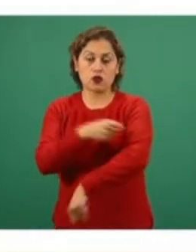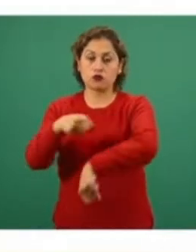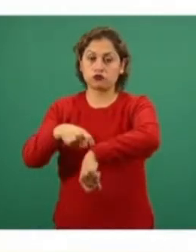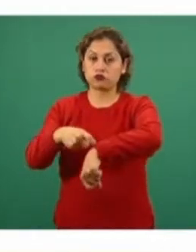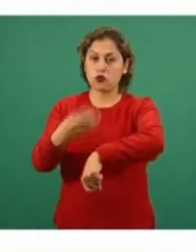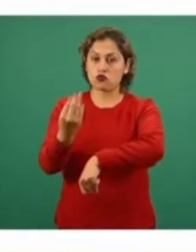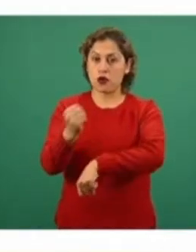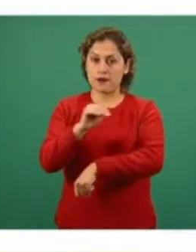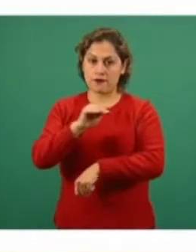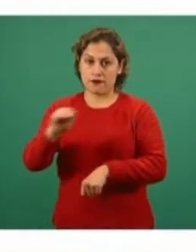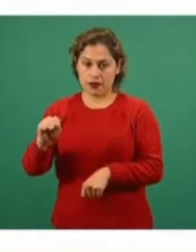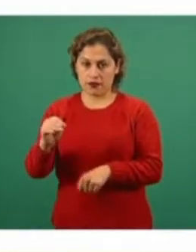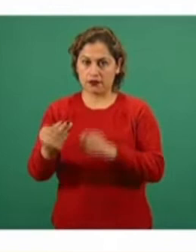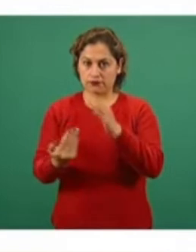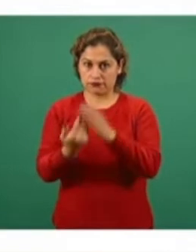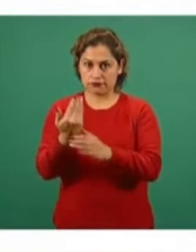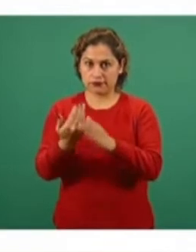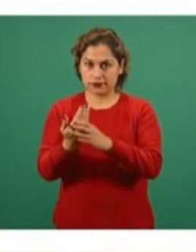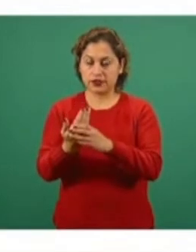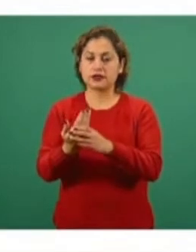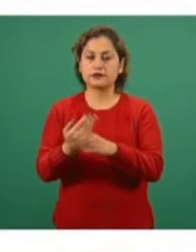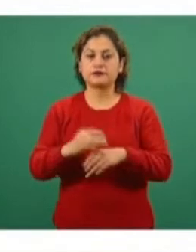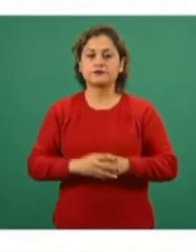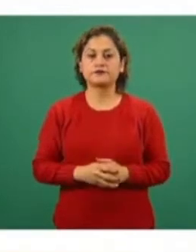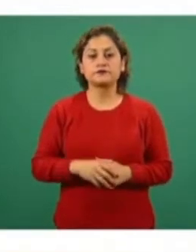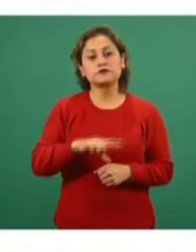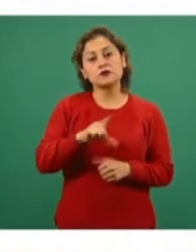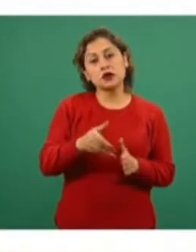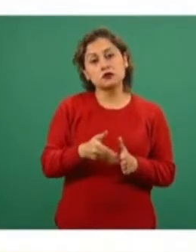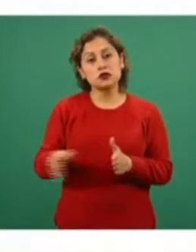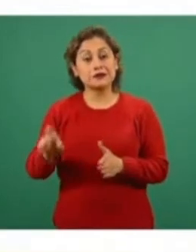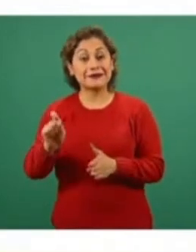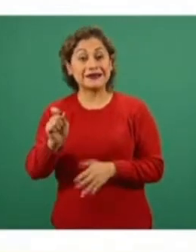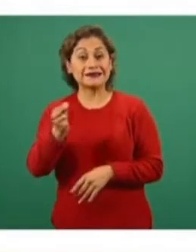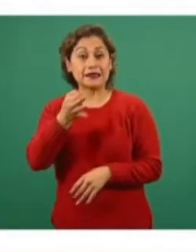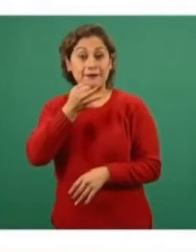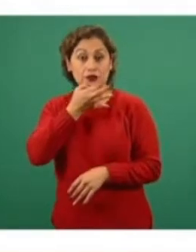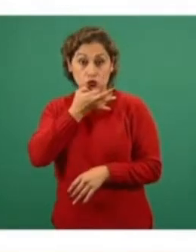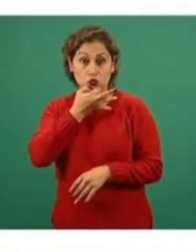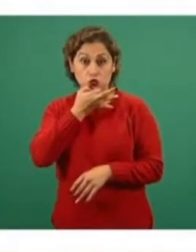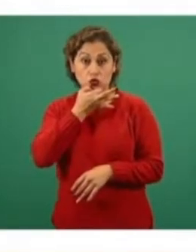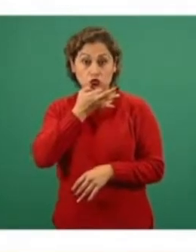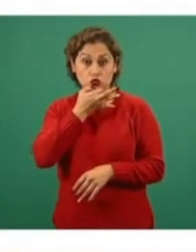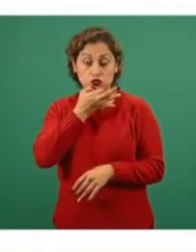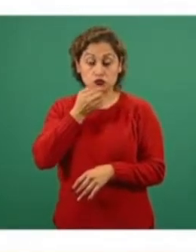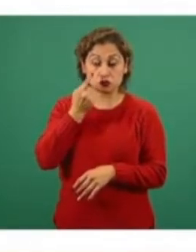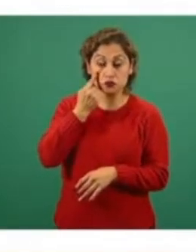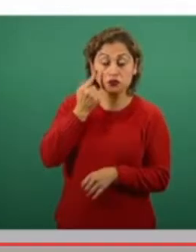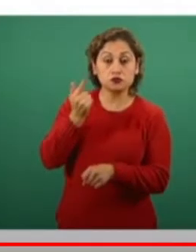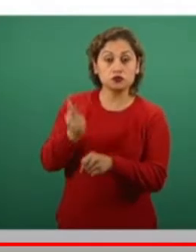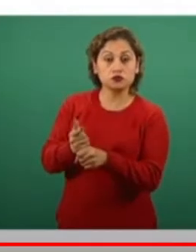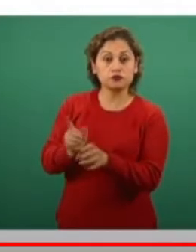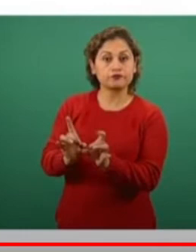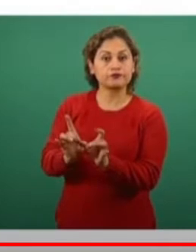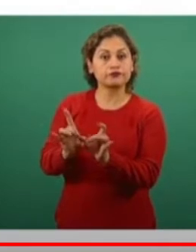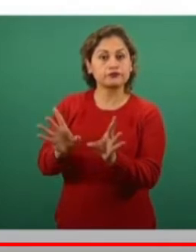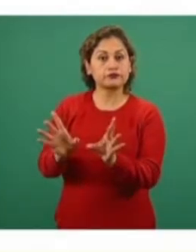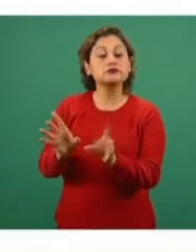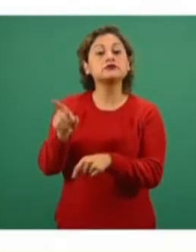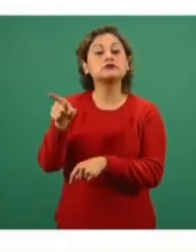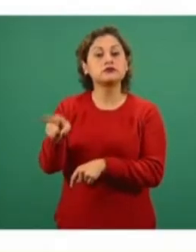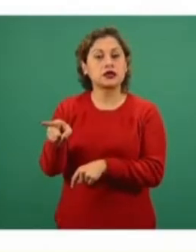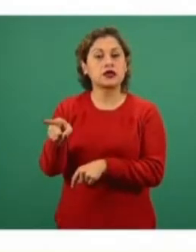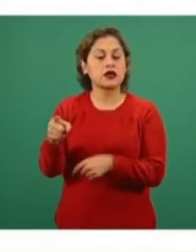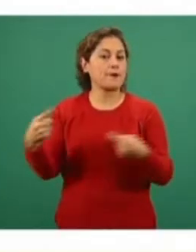9:30. Presentó 20 minutos después de la vacunación una